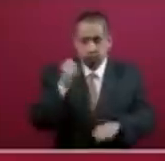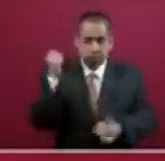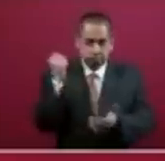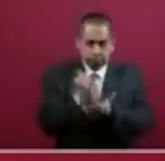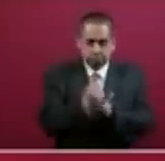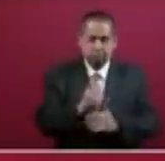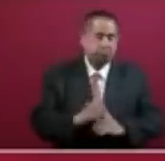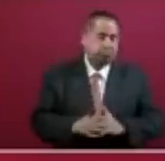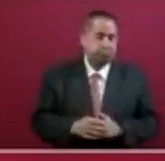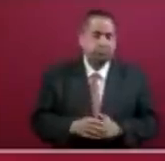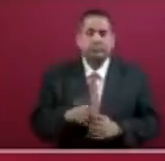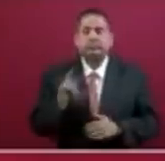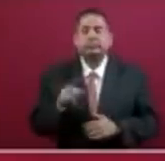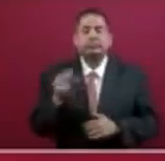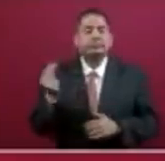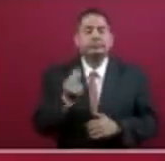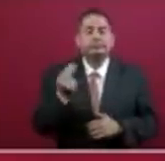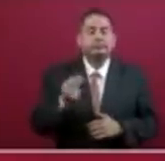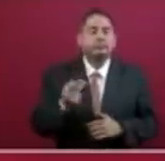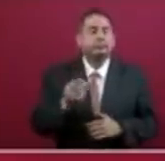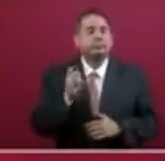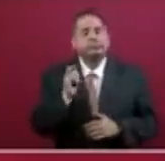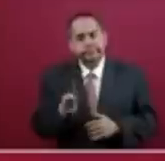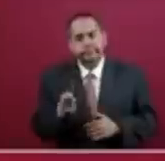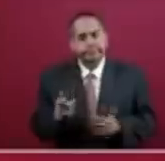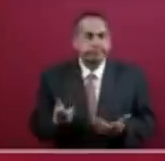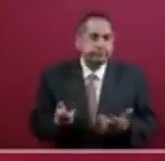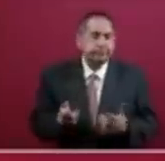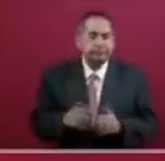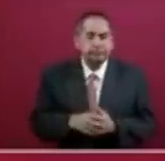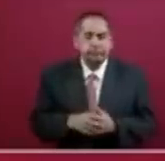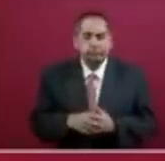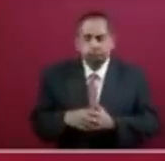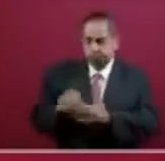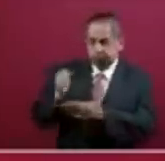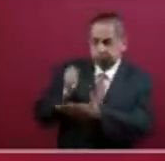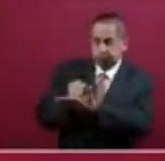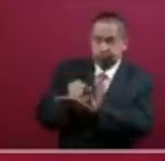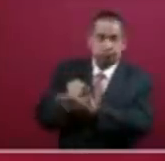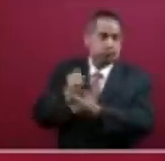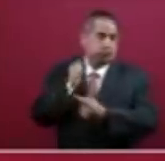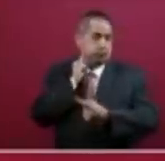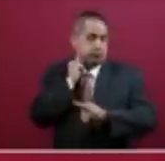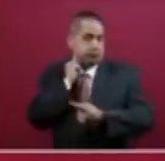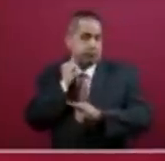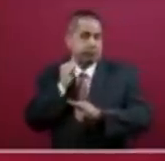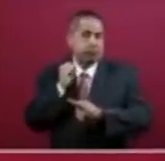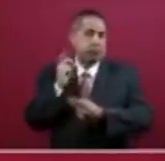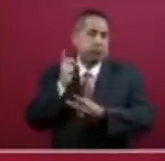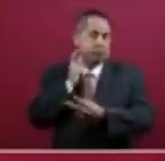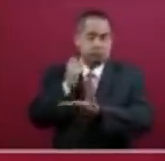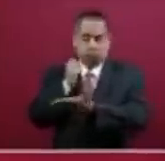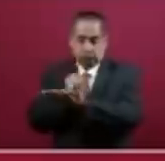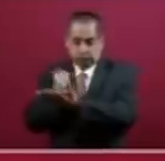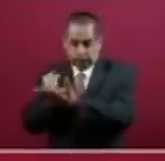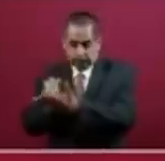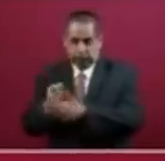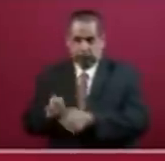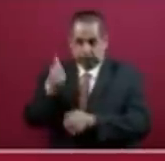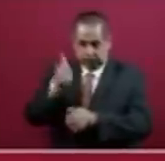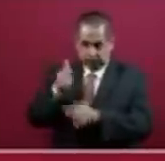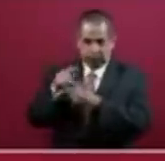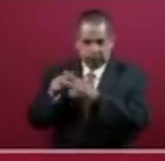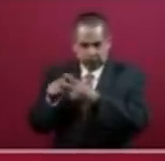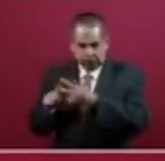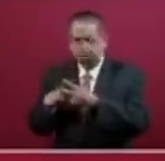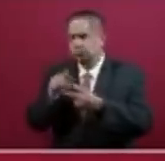porque requiere, además de la aprobación de la Cámara de Senadores y de Diputados,